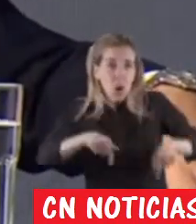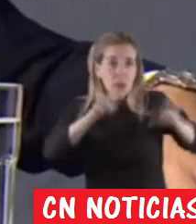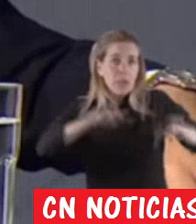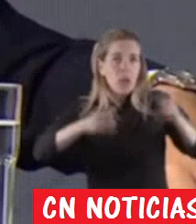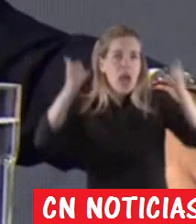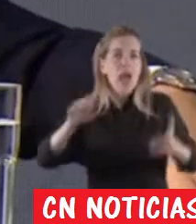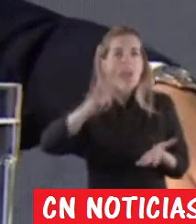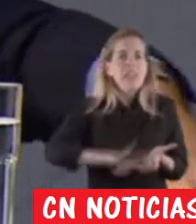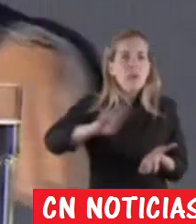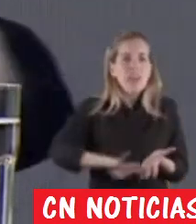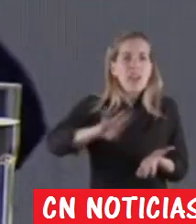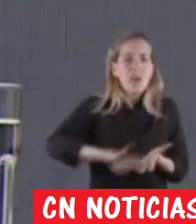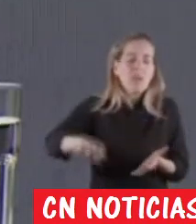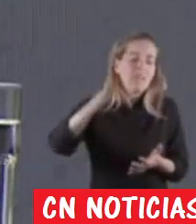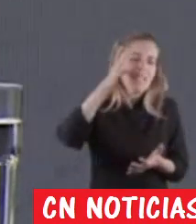créditos UBA.